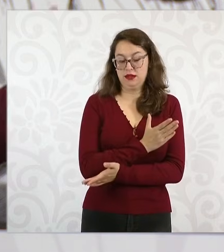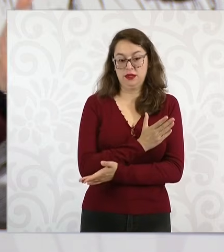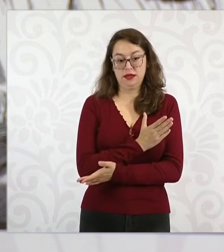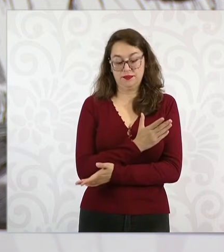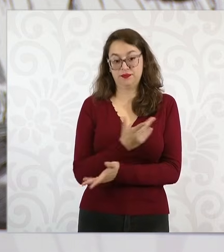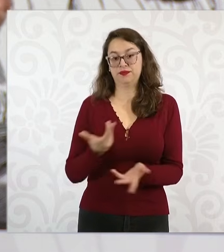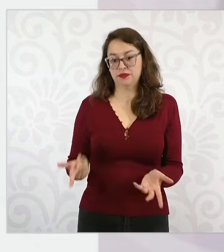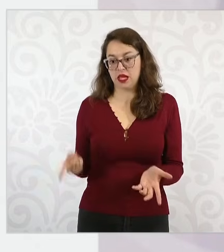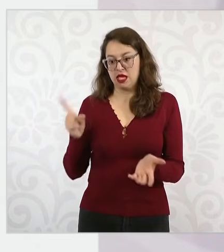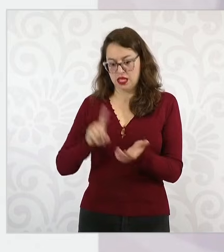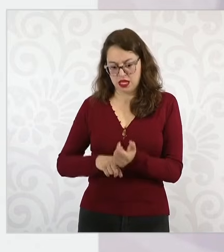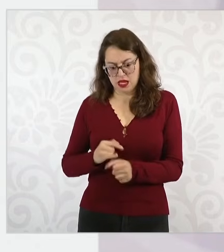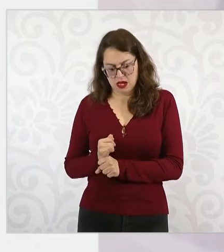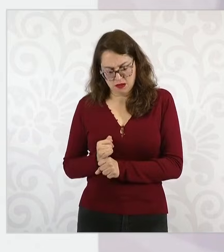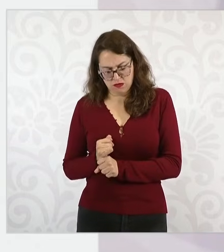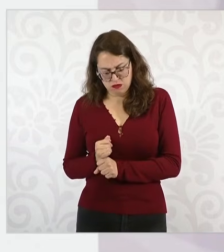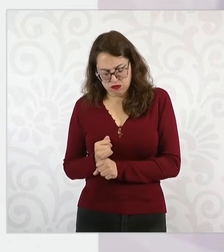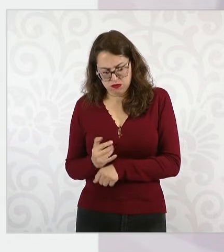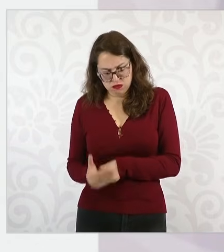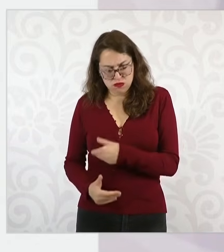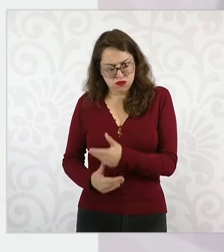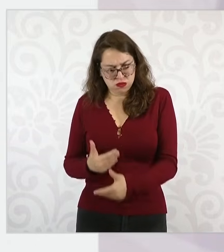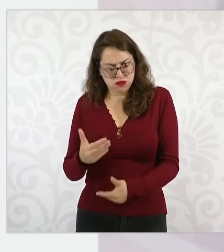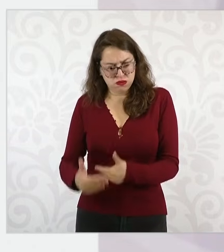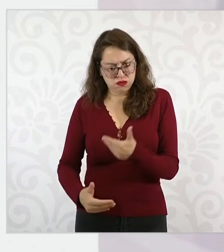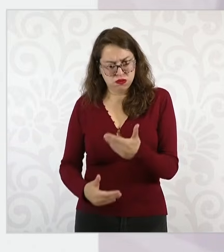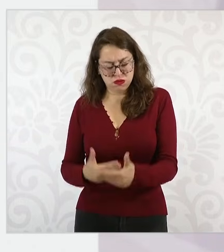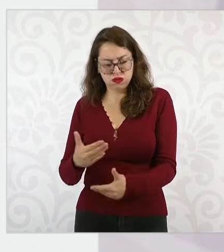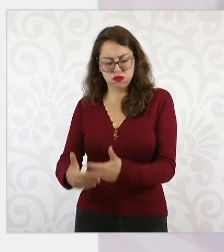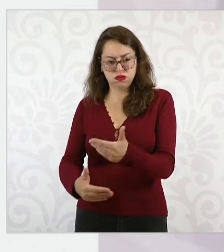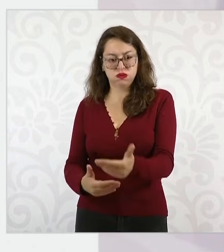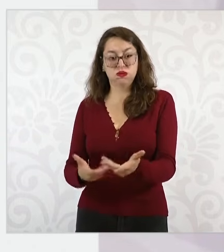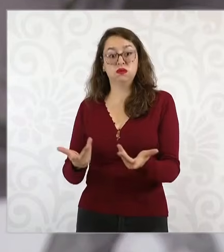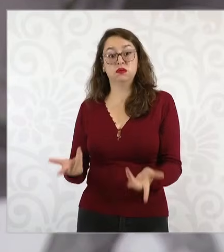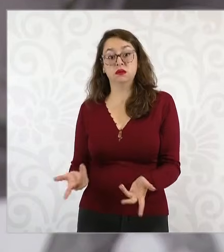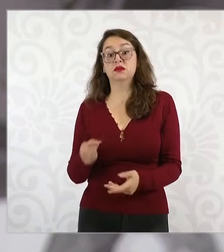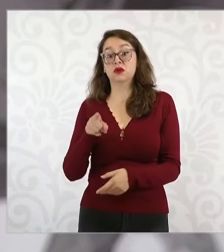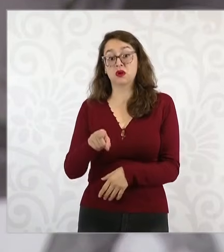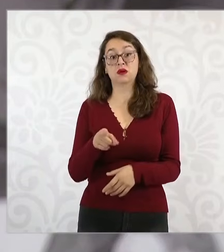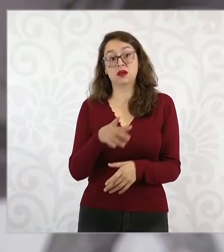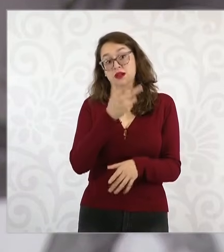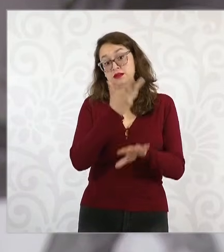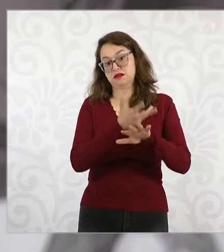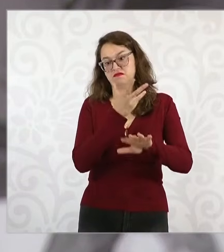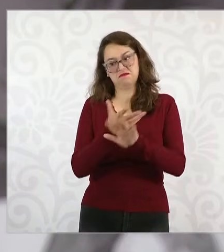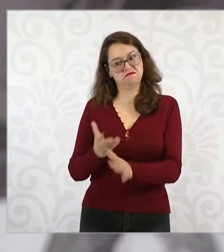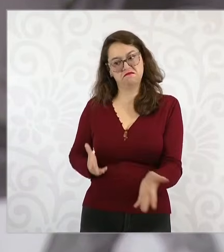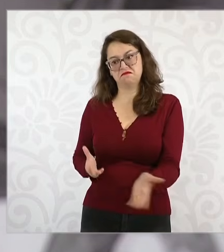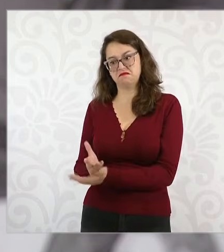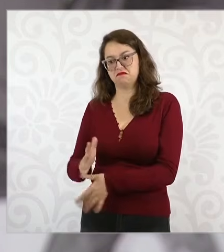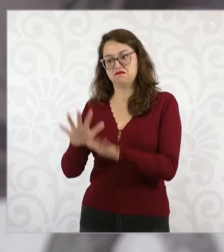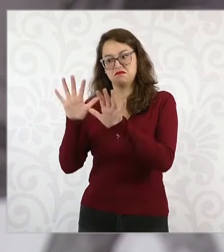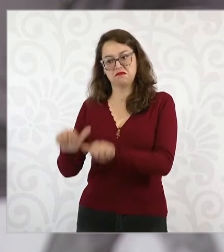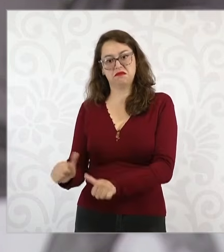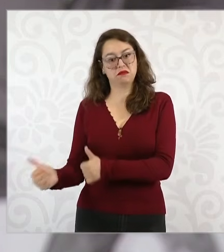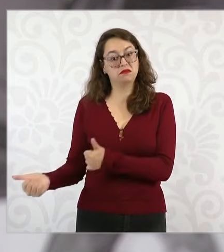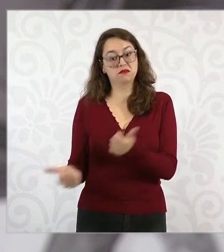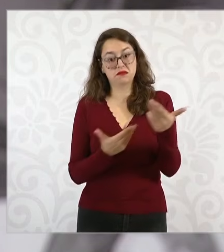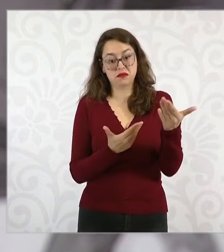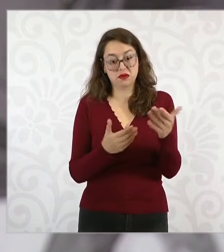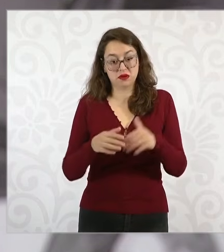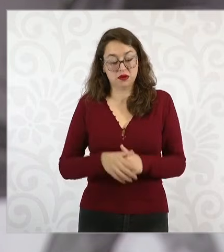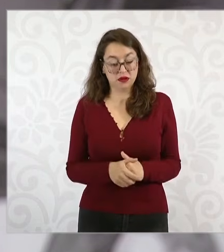un trabajo que hemos venido haciendo desde que salió este reportaje, de la manera en que Estados Unidos actuó, o